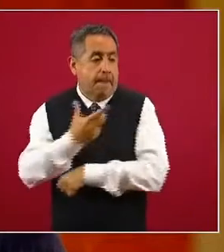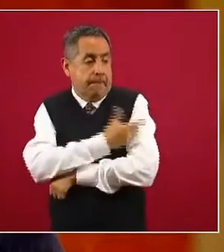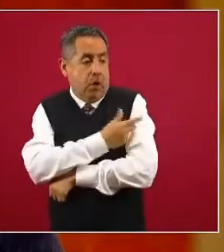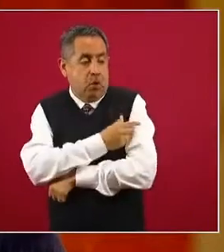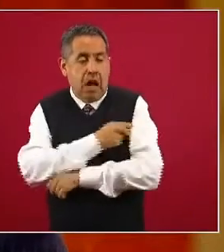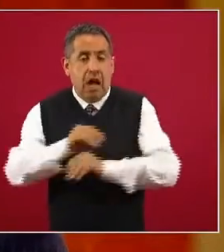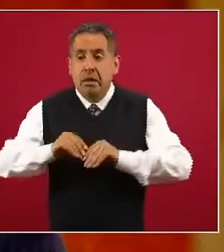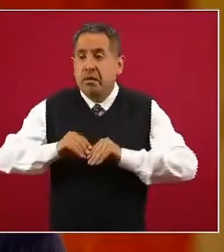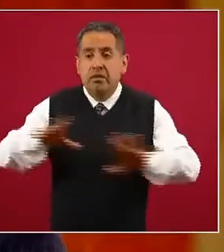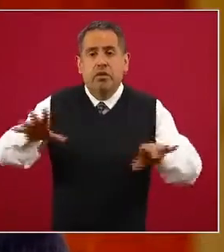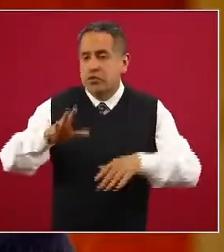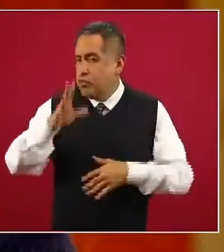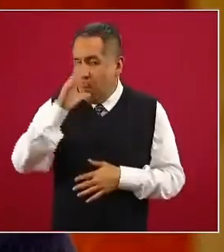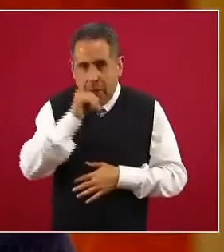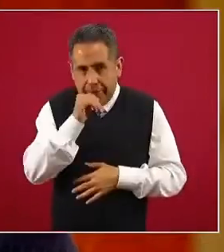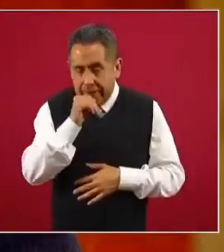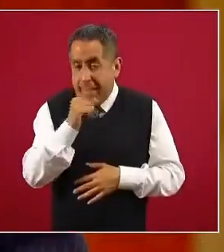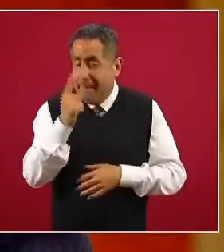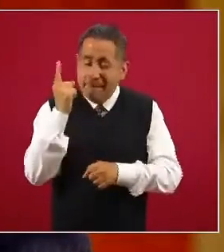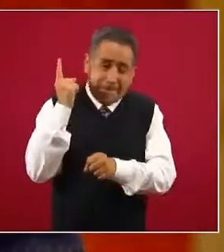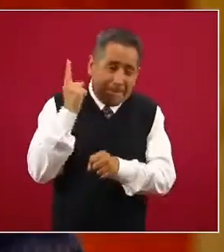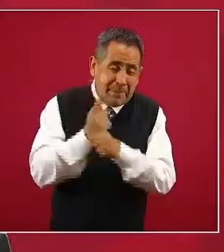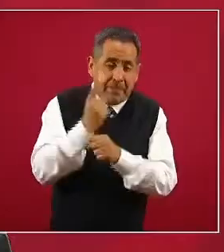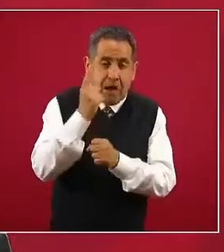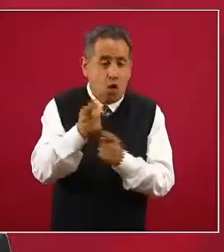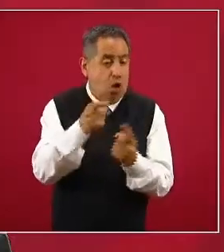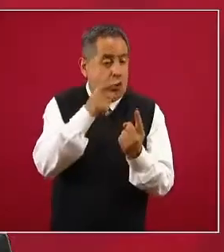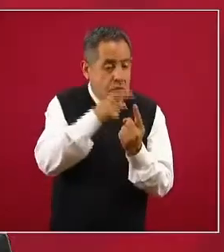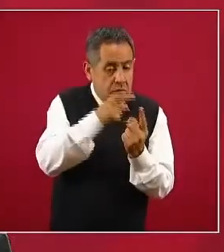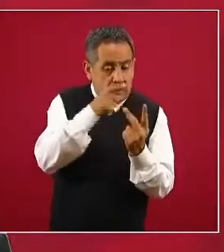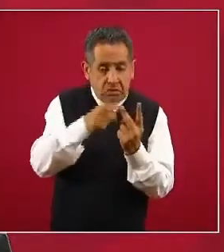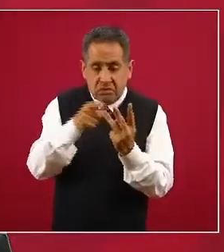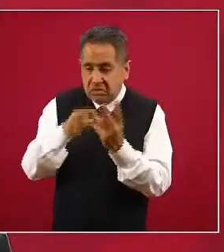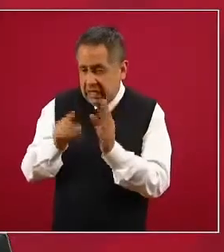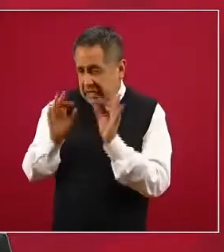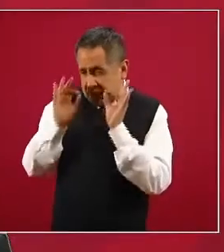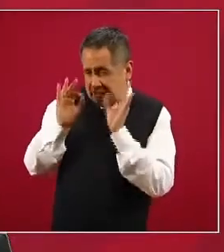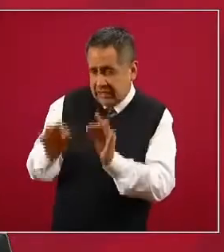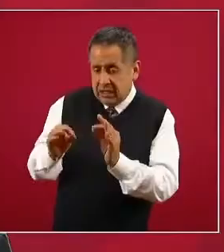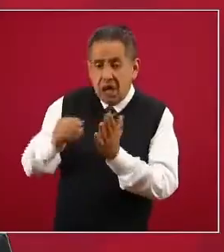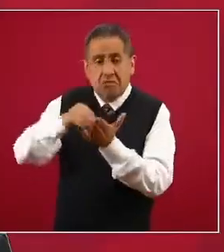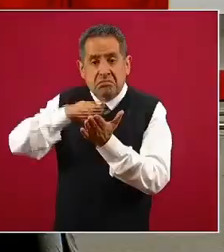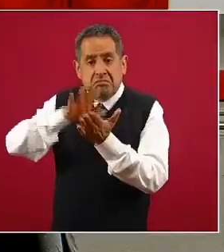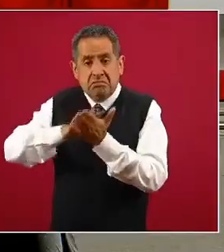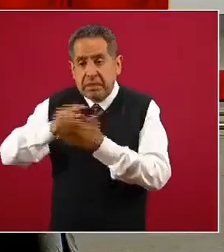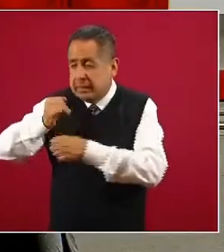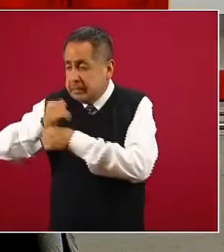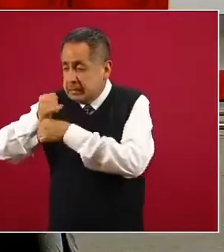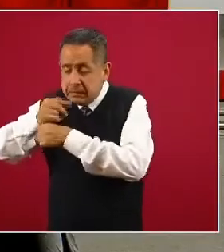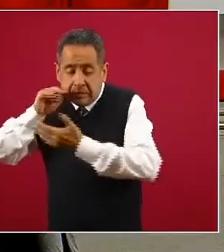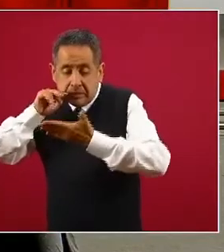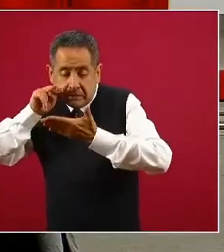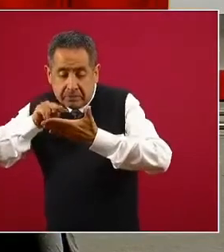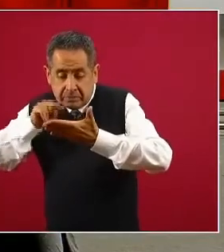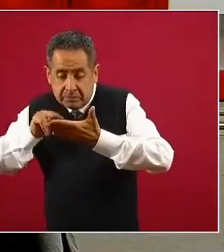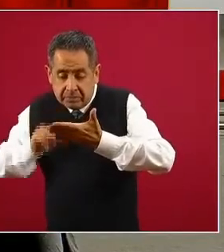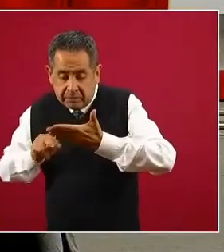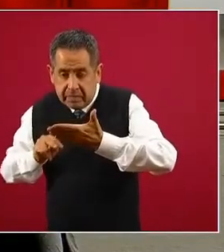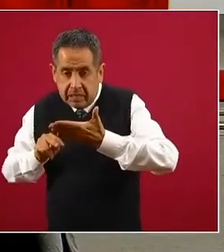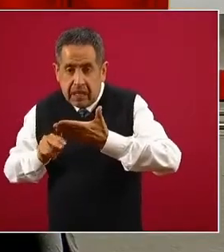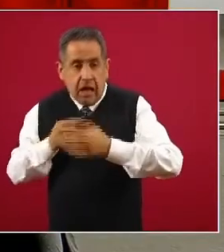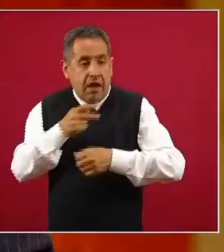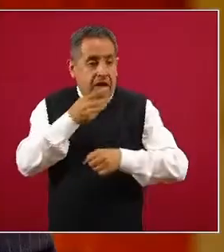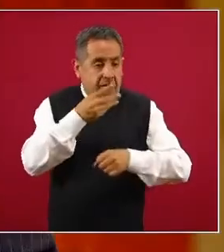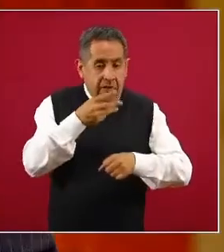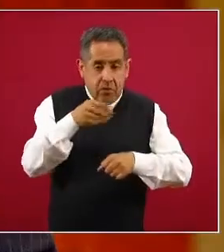ser adoptada hasta que se tienen resultados satisfactorios publicados de los ensayos clínicos